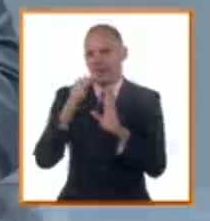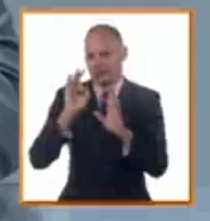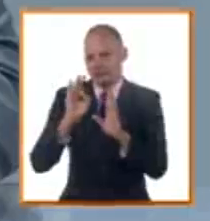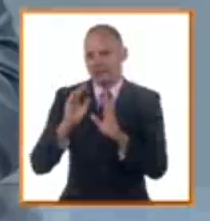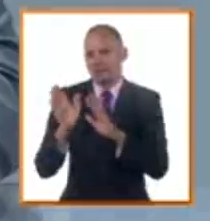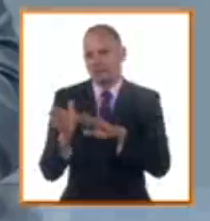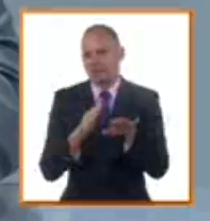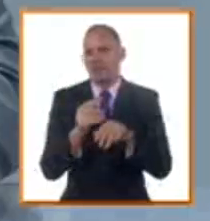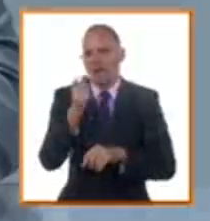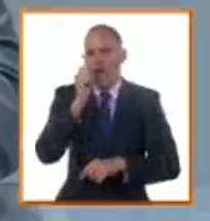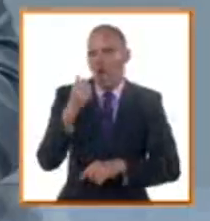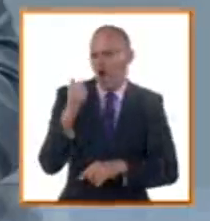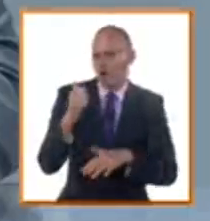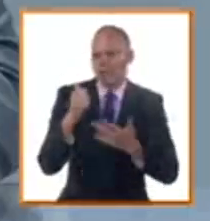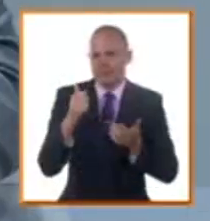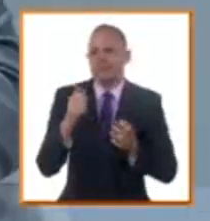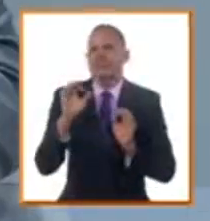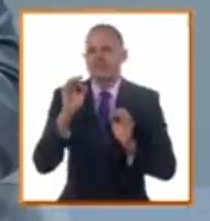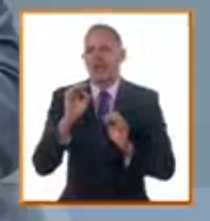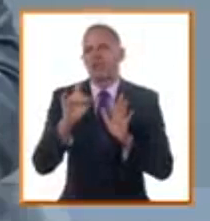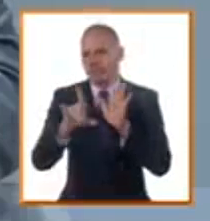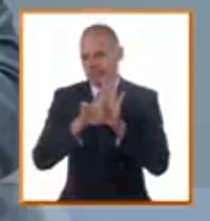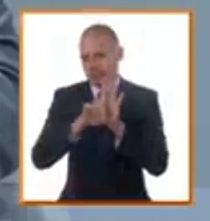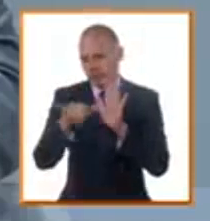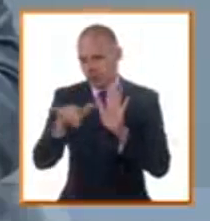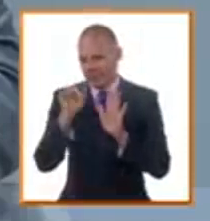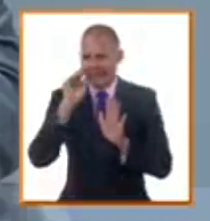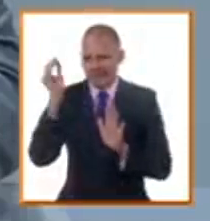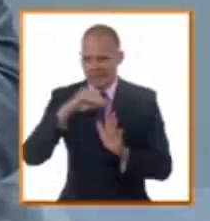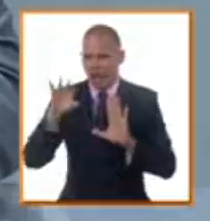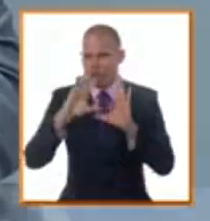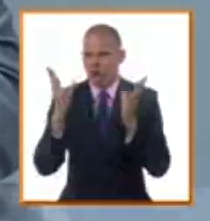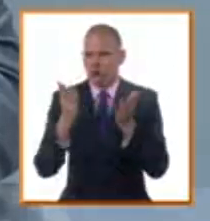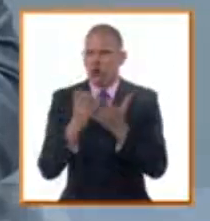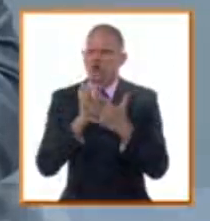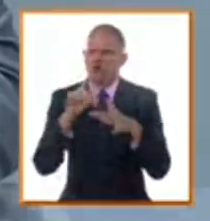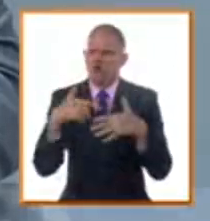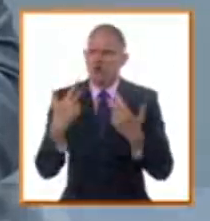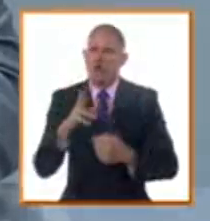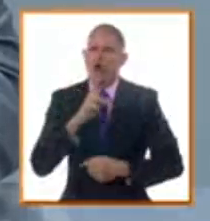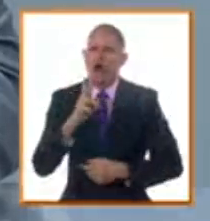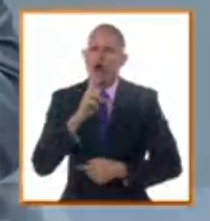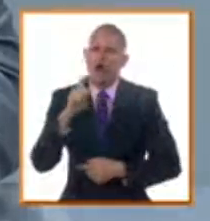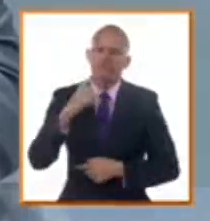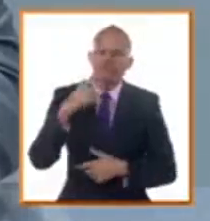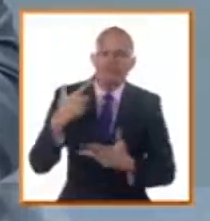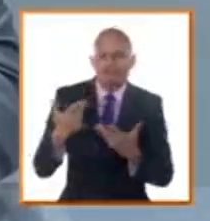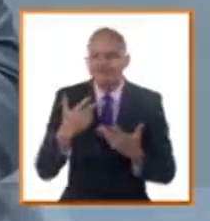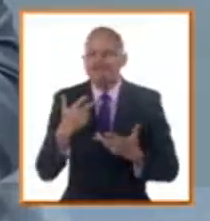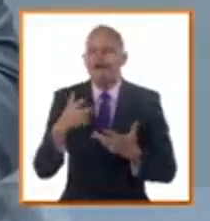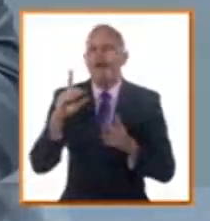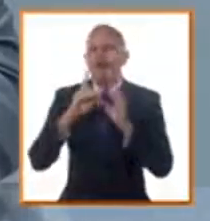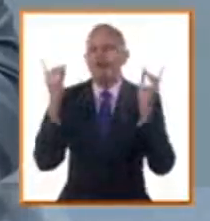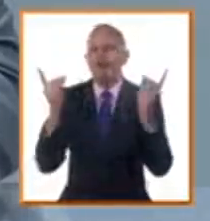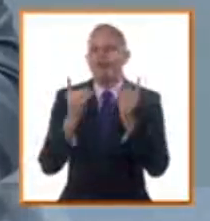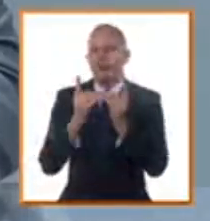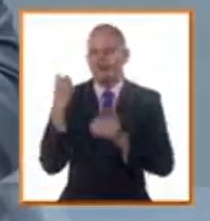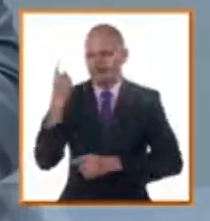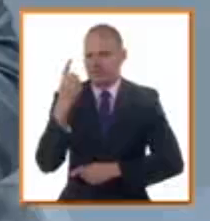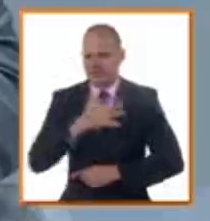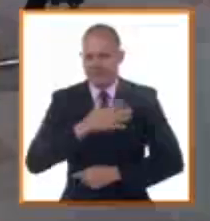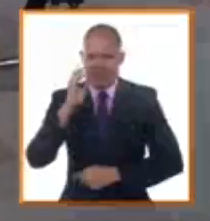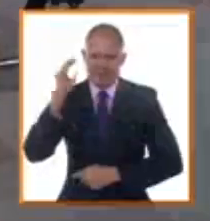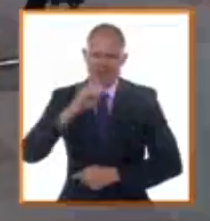Torres, subdirector general de gestión integrada del agua del Instituto Nacional de Recursos Hidráulicos. Bienvenido, gracias